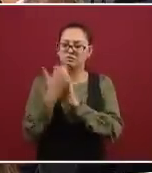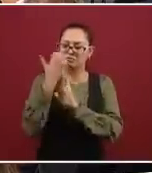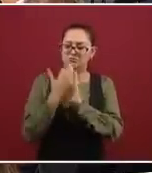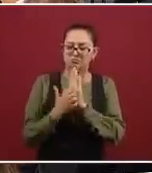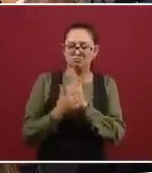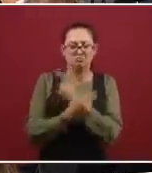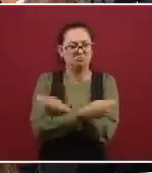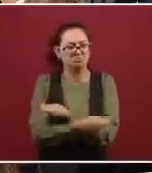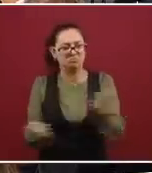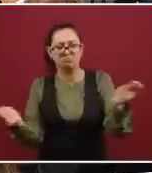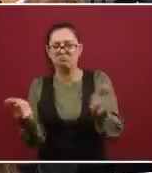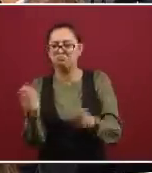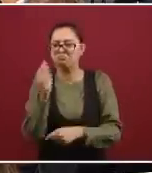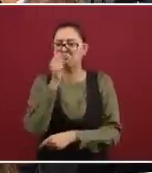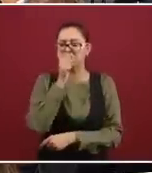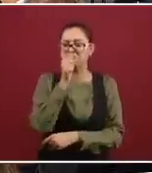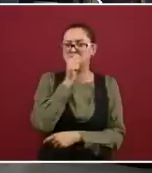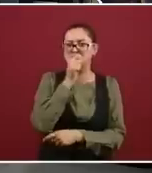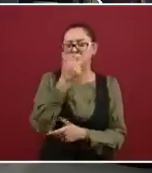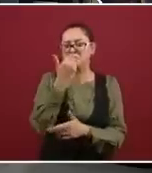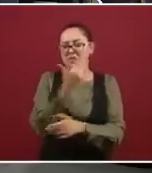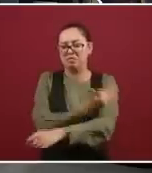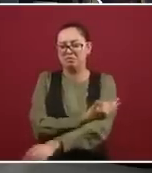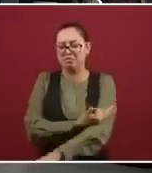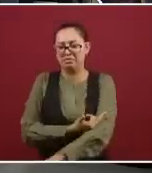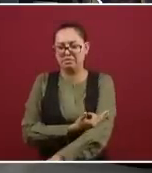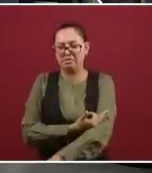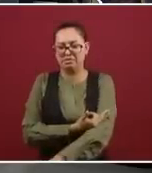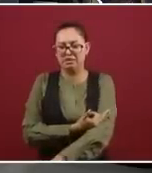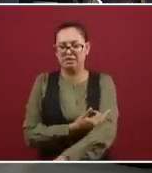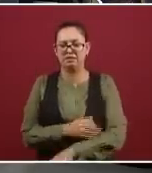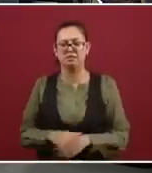antes del ciclo escolar. Gracias. Yo contesto